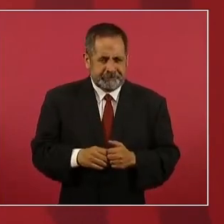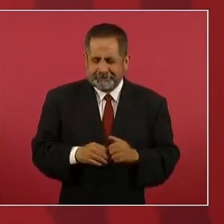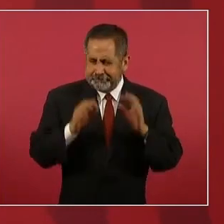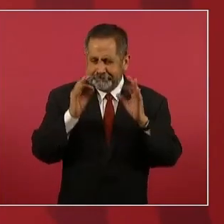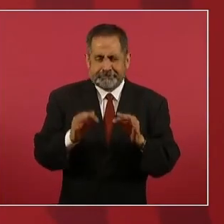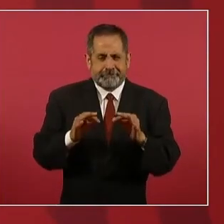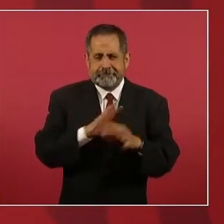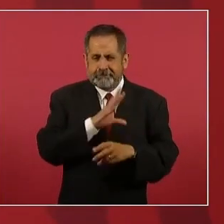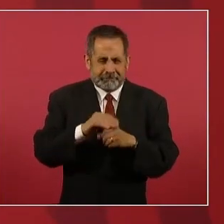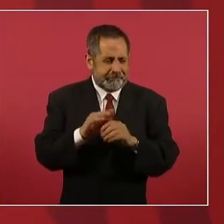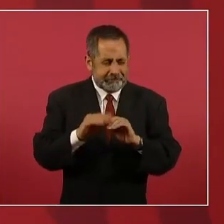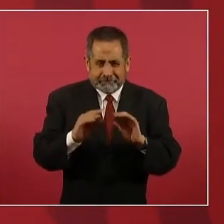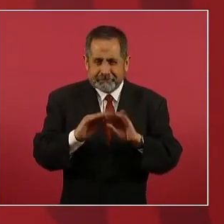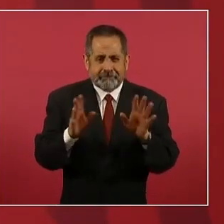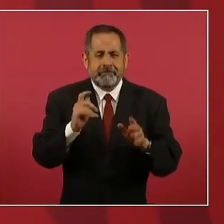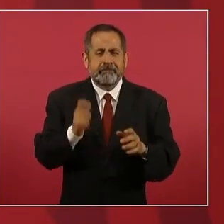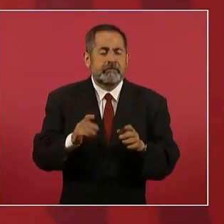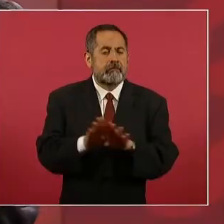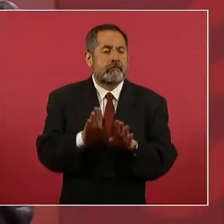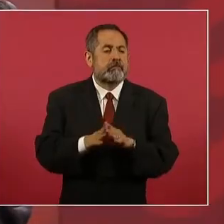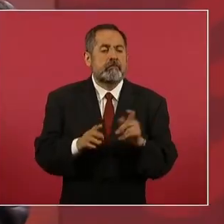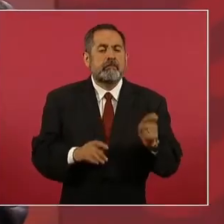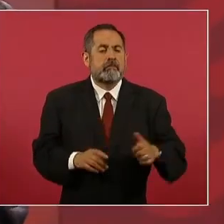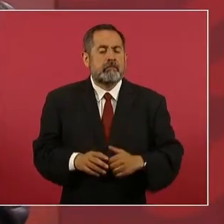toda la claridad,